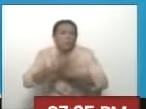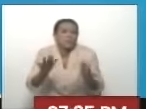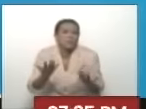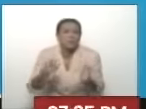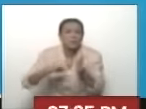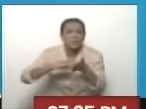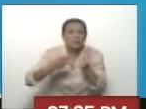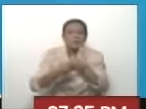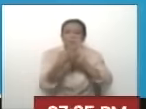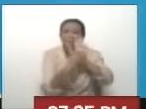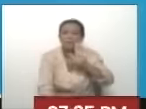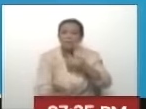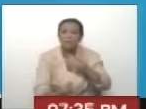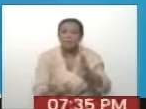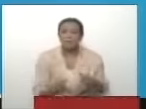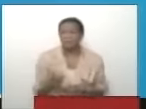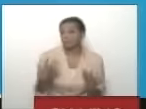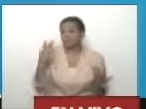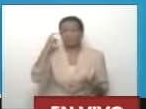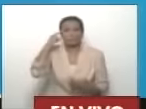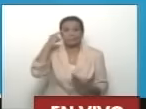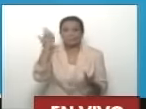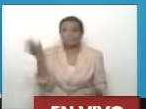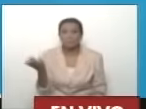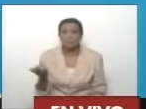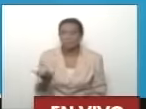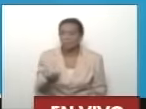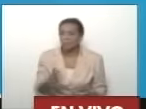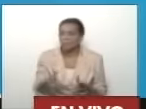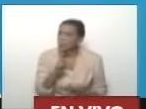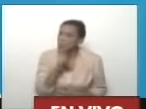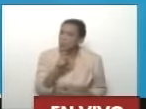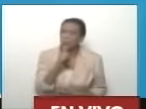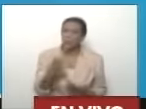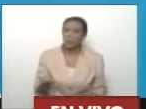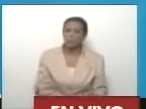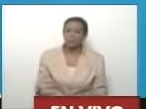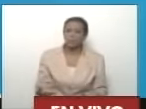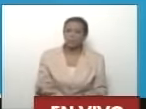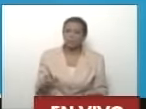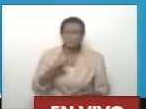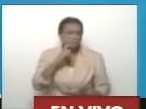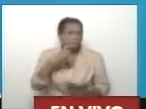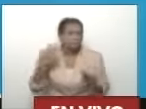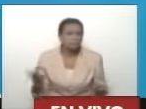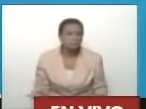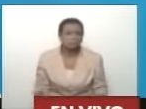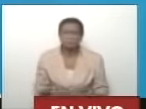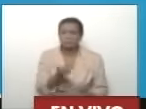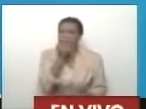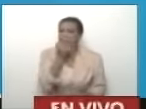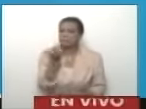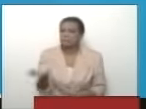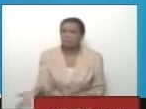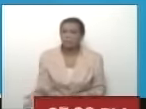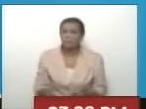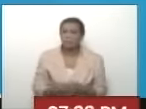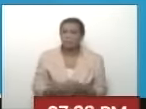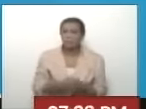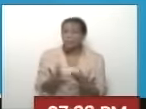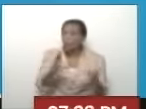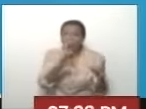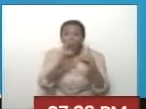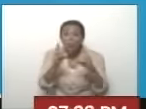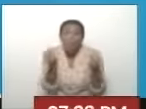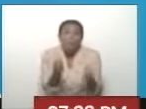Un exabrupto, una locura absoluta, total, un exabrupto. Porque si no